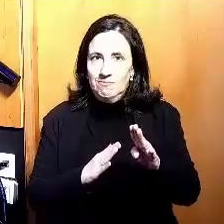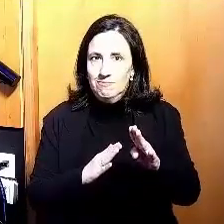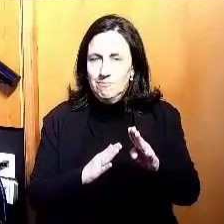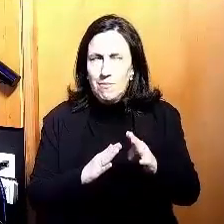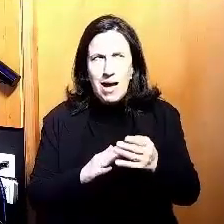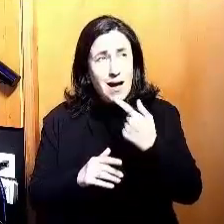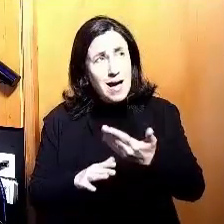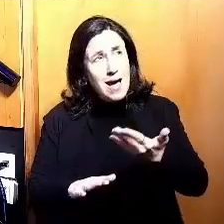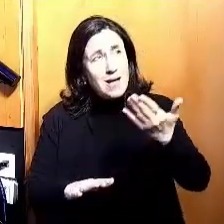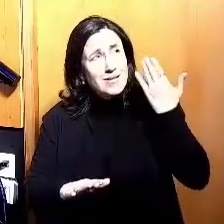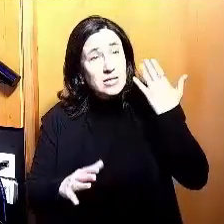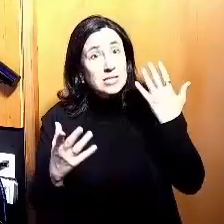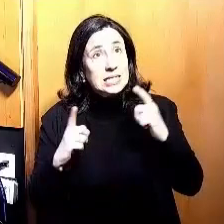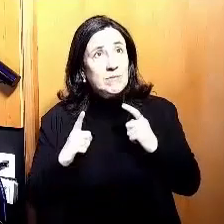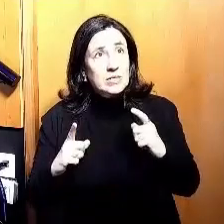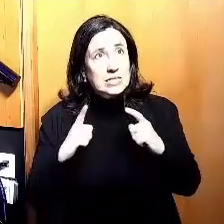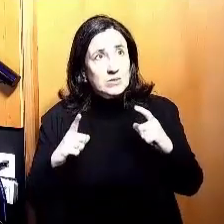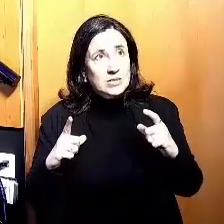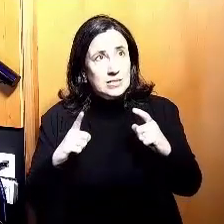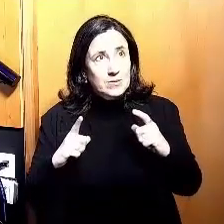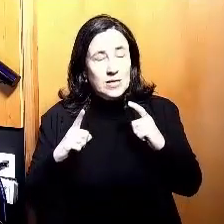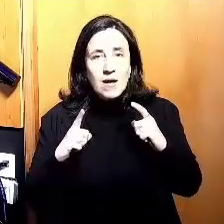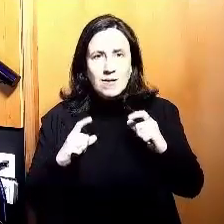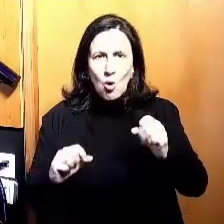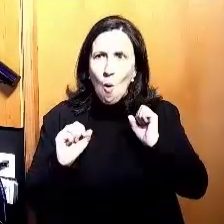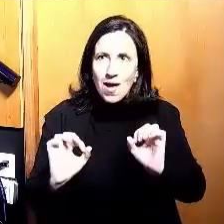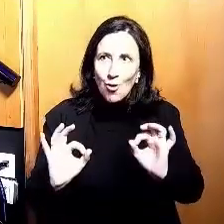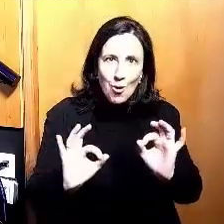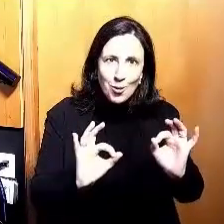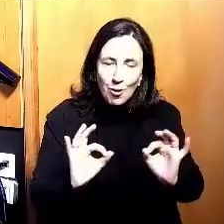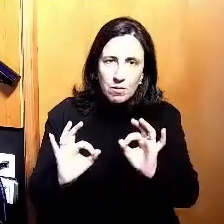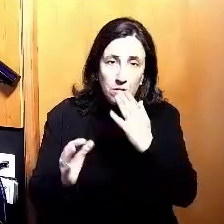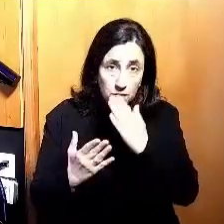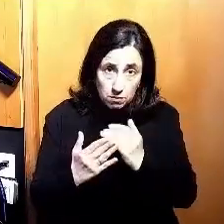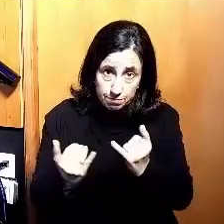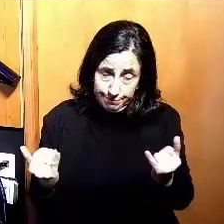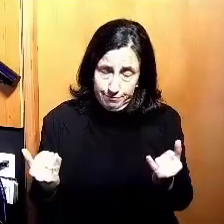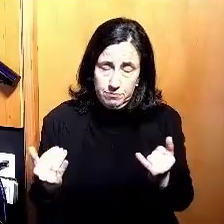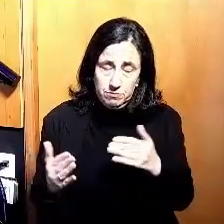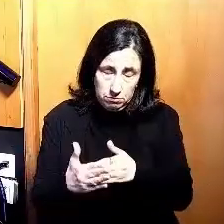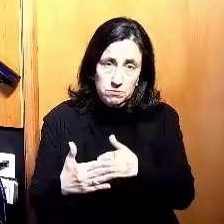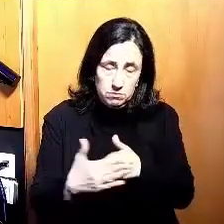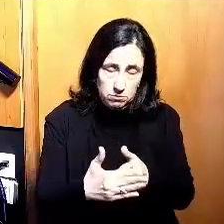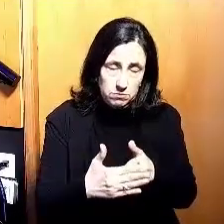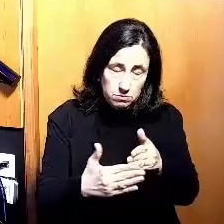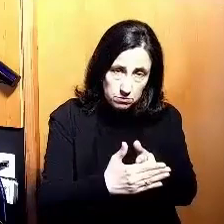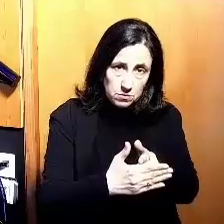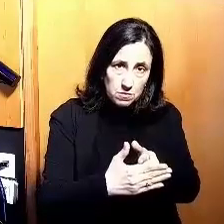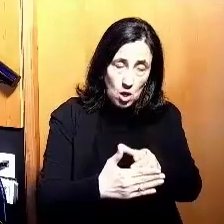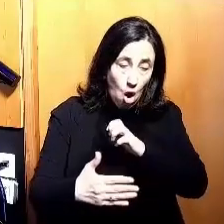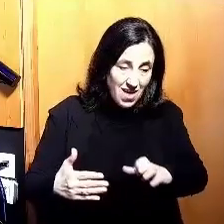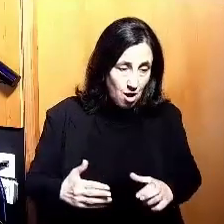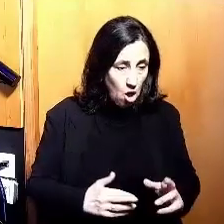muchísima expectativa, toda la buena onda, toda la pila, pero al final del día te topabas con gobiernos que no